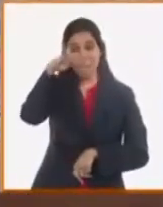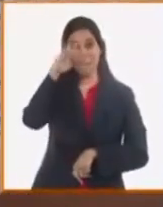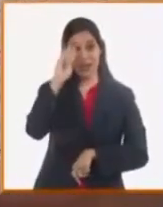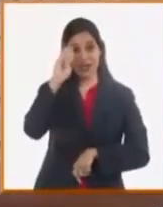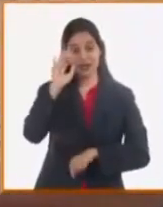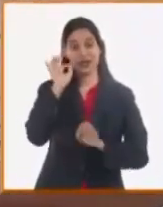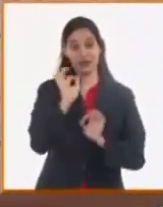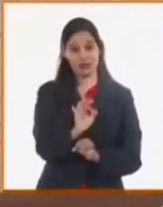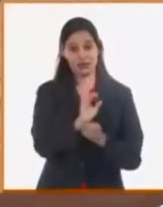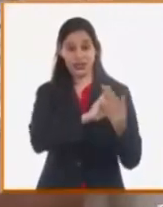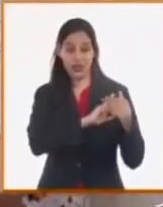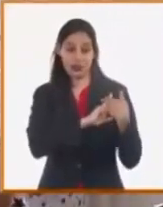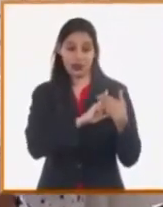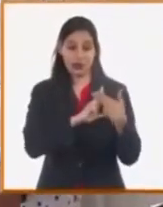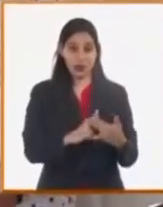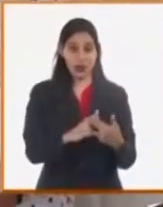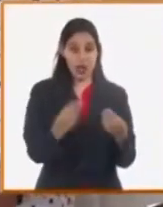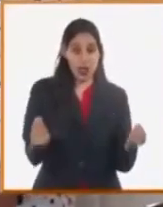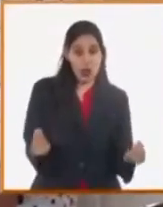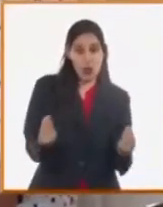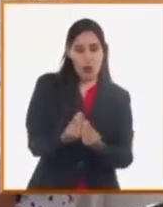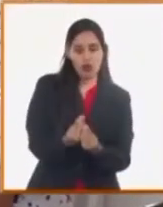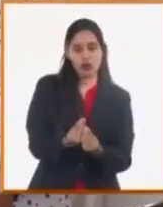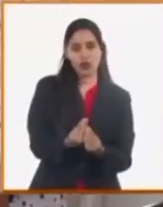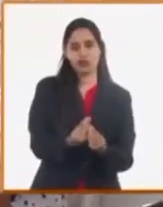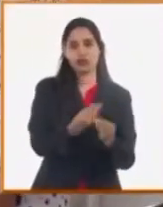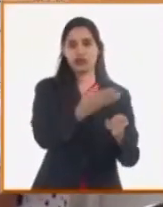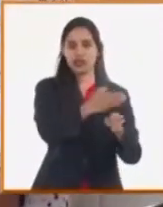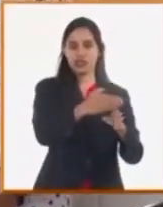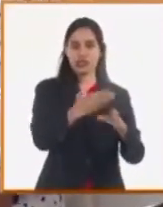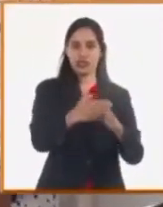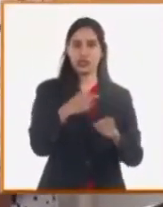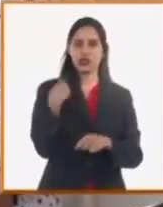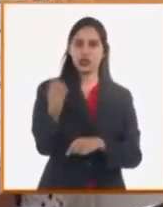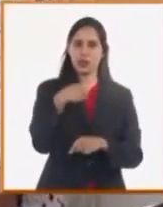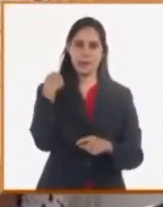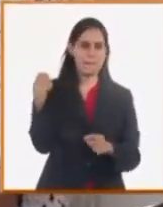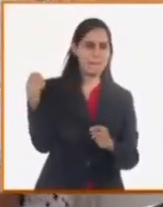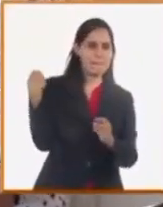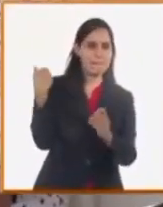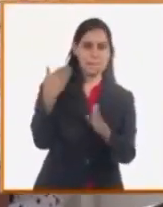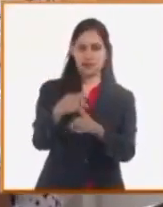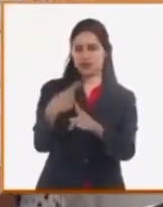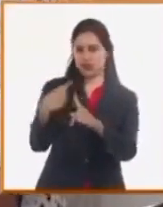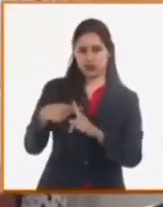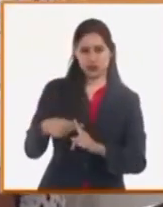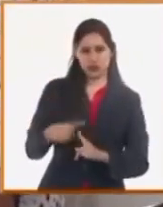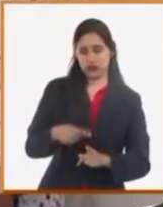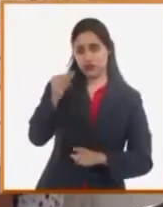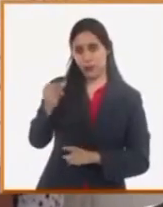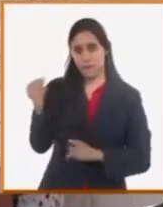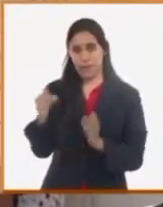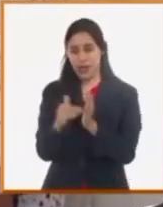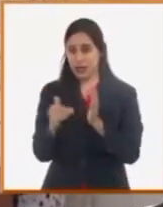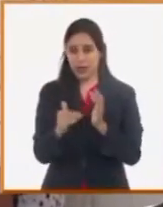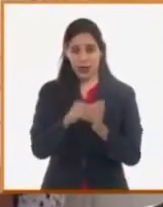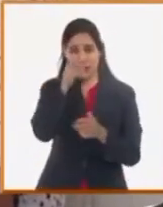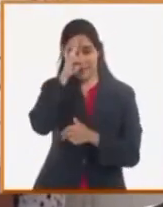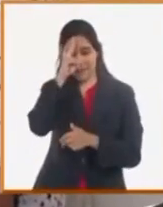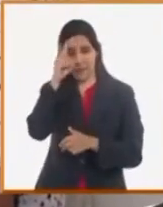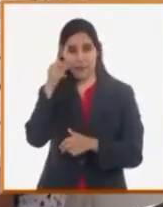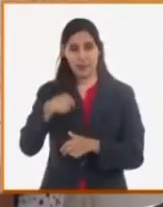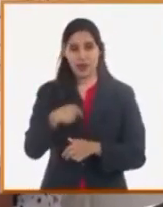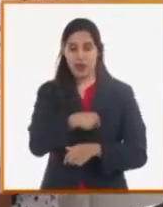es el compromiso con la humanidad justifica entonces que tengamos miles de médicos en millones de regiones del mundo como la como la